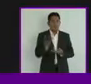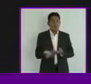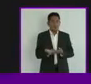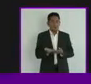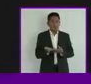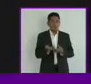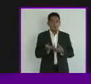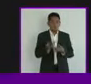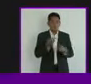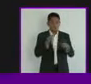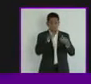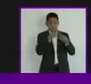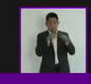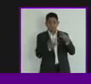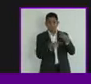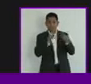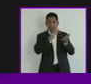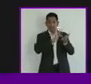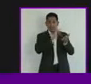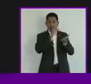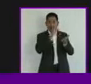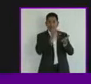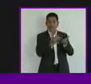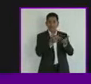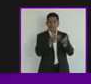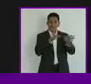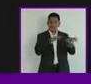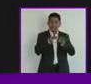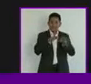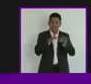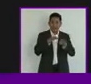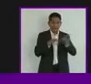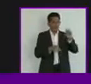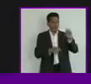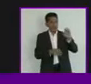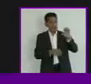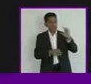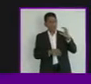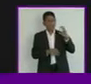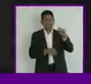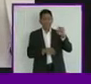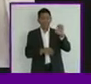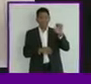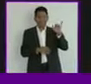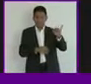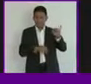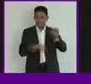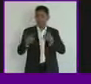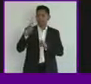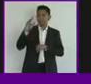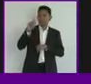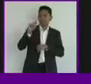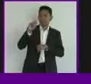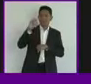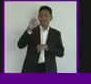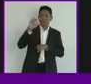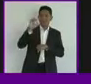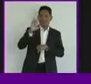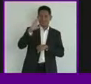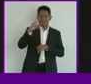colaboración también que hemos celebrado entre el Tribunal Electoral de la Ciudad de México y la Secretaría de Educación, Ciencia, Tecnología e Innovación de la Ciudad de